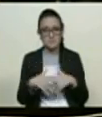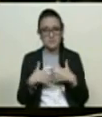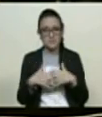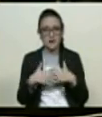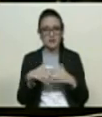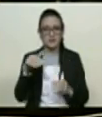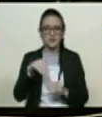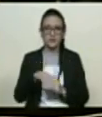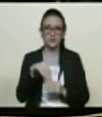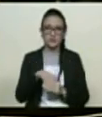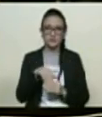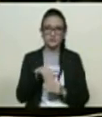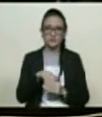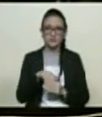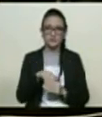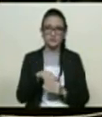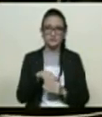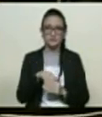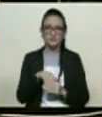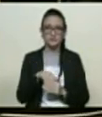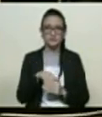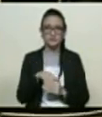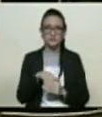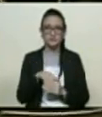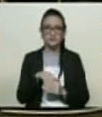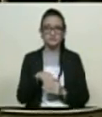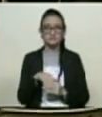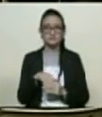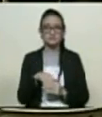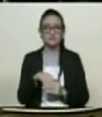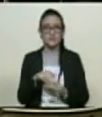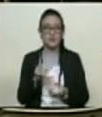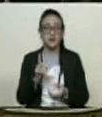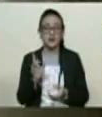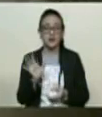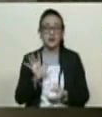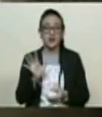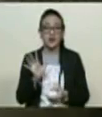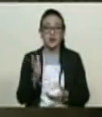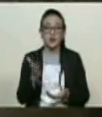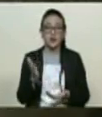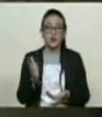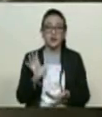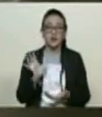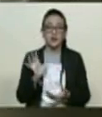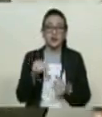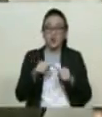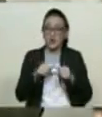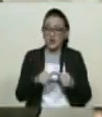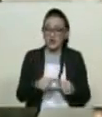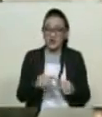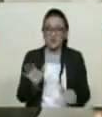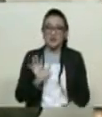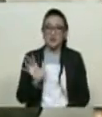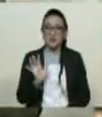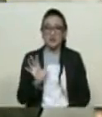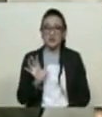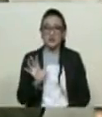de votación. Es decir, y los medios de transmisión, no nos ha quedado prácticamente nada sin que